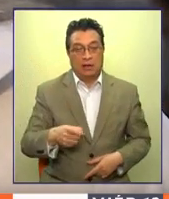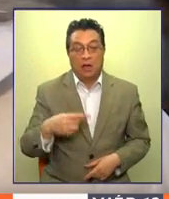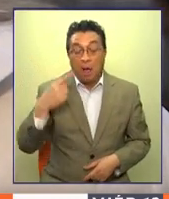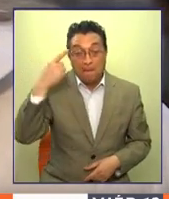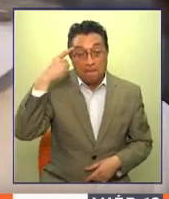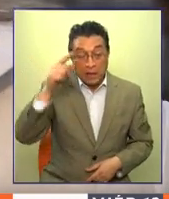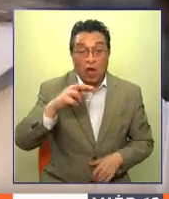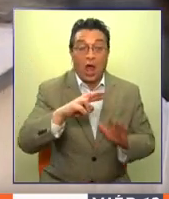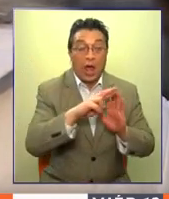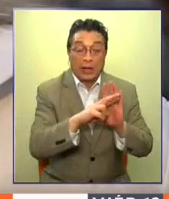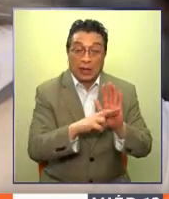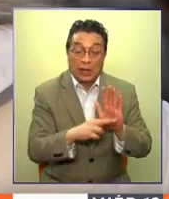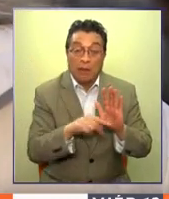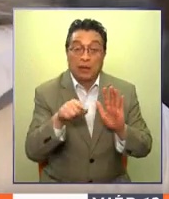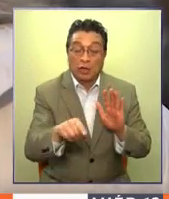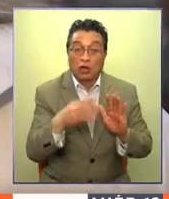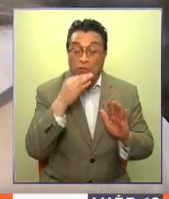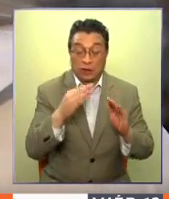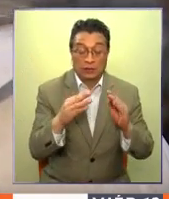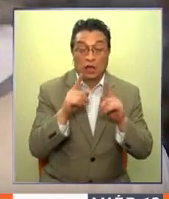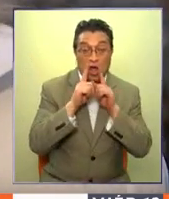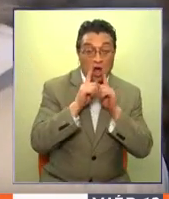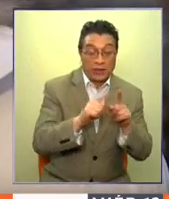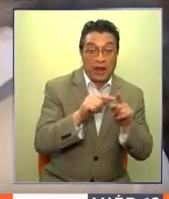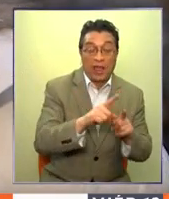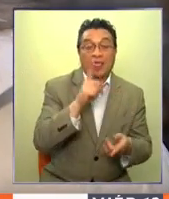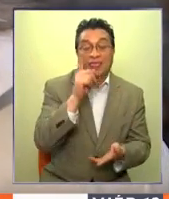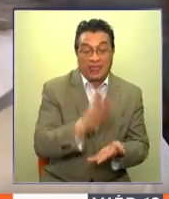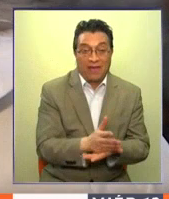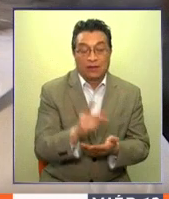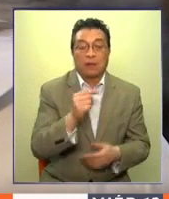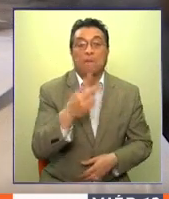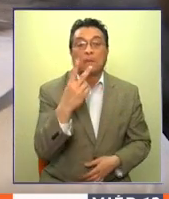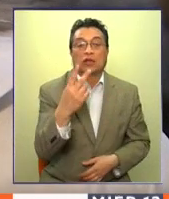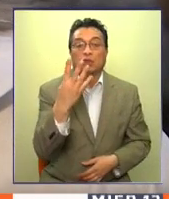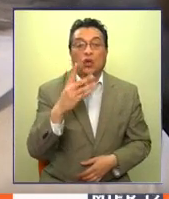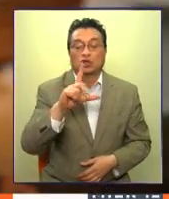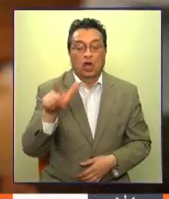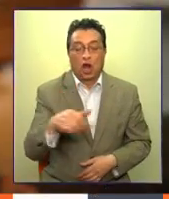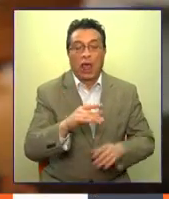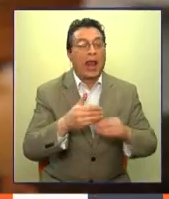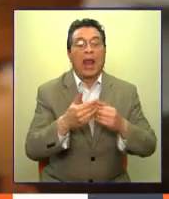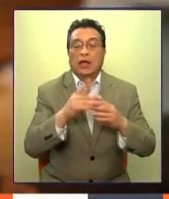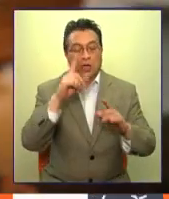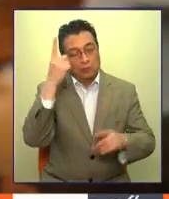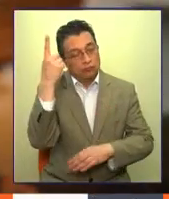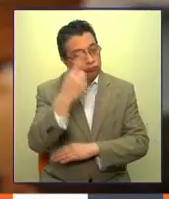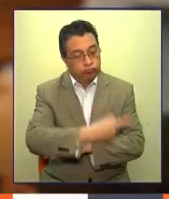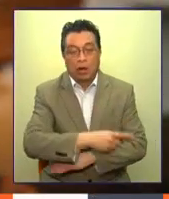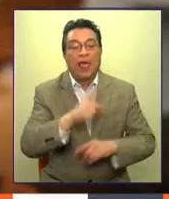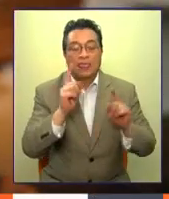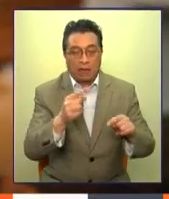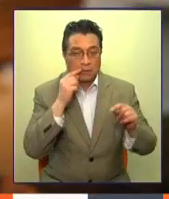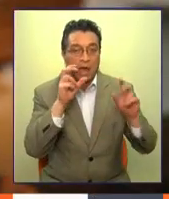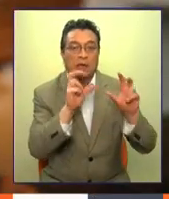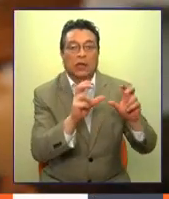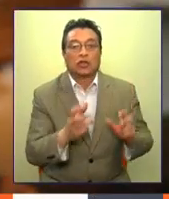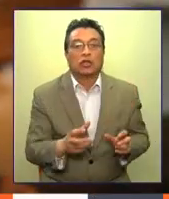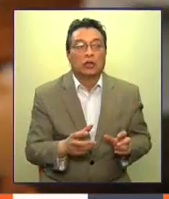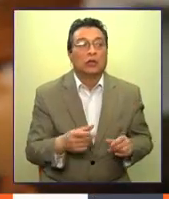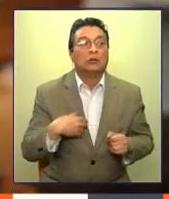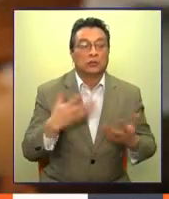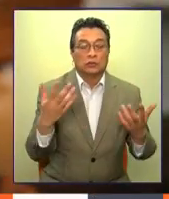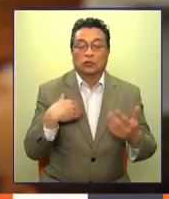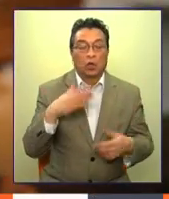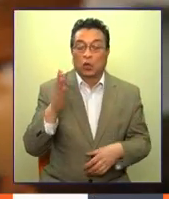el reglamento orgánico de las residencias indica que debemos estar al llamado 24 horas del día. Se hace también una merma en que, como no tenemos